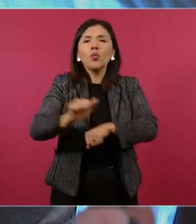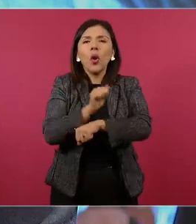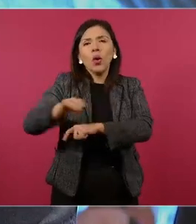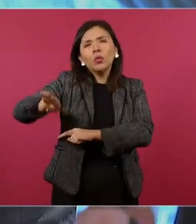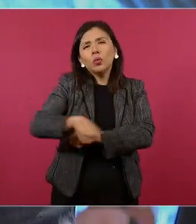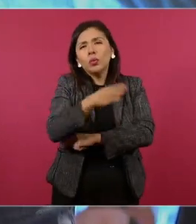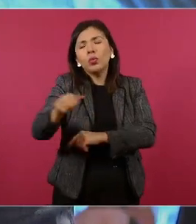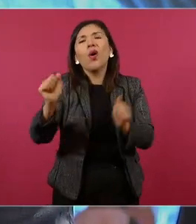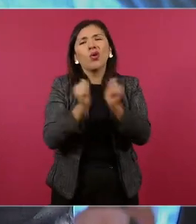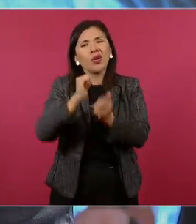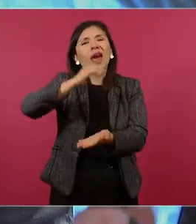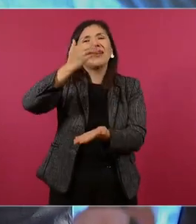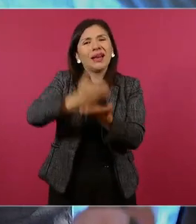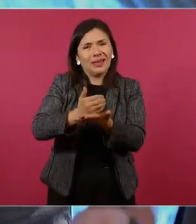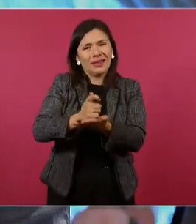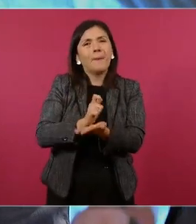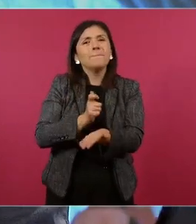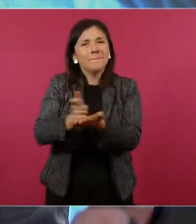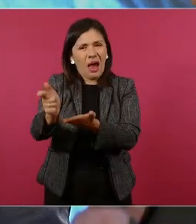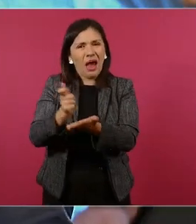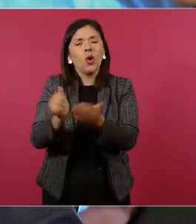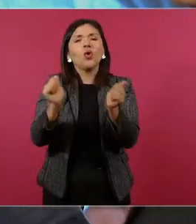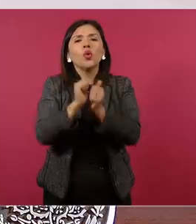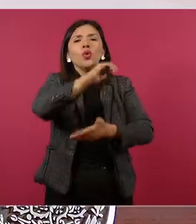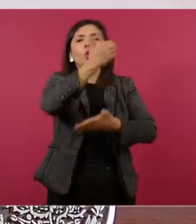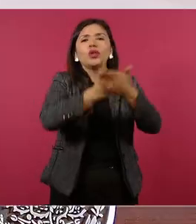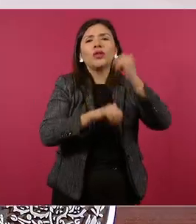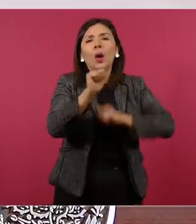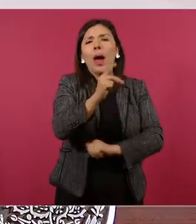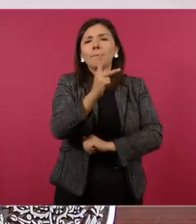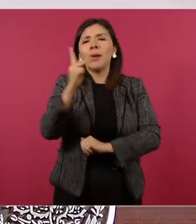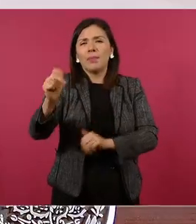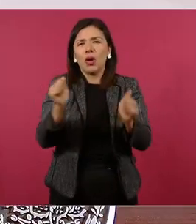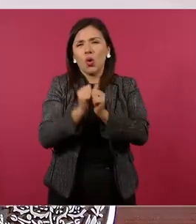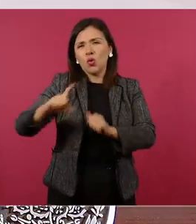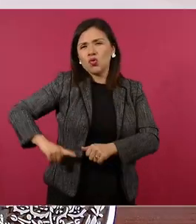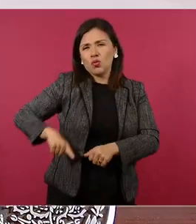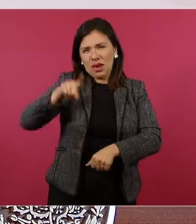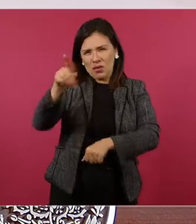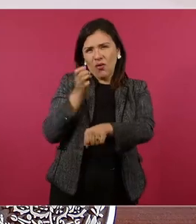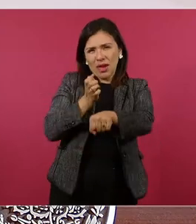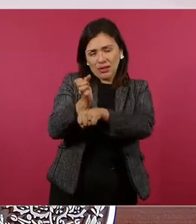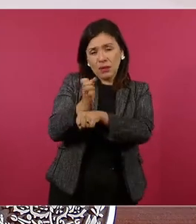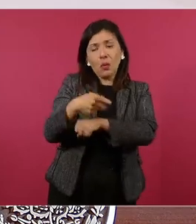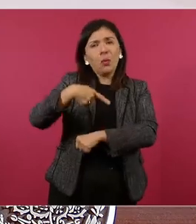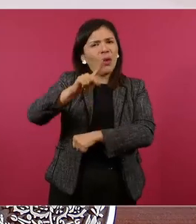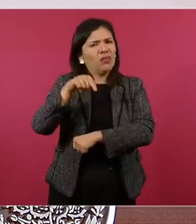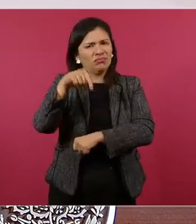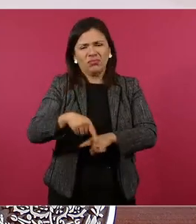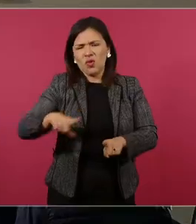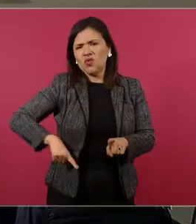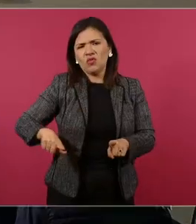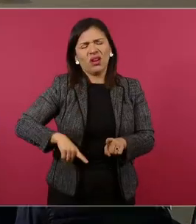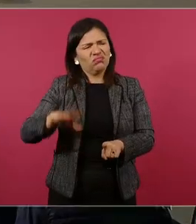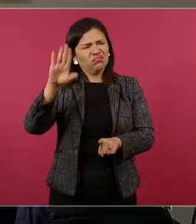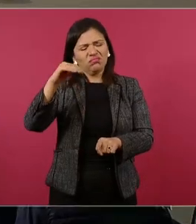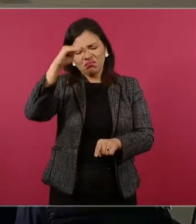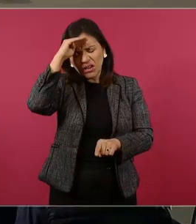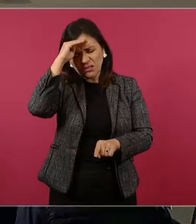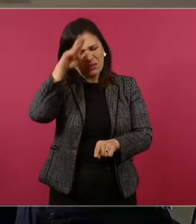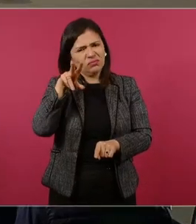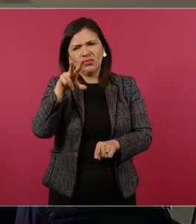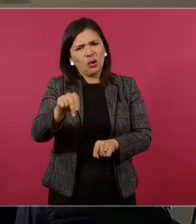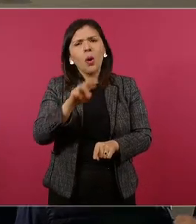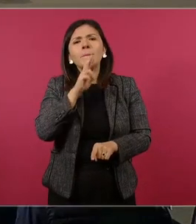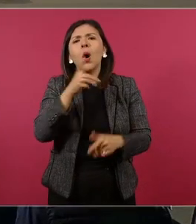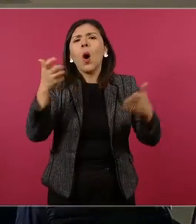cuota un un este mediante un contrato de App al gobierno del estado y esta administración decidió realizarla